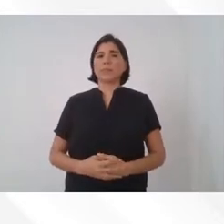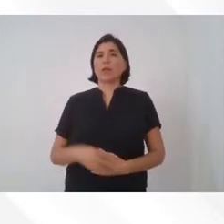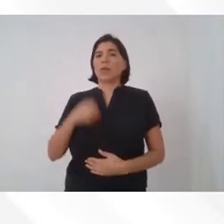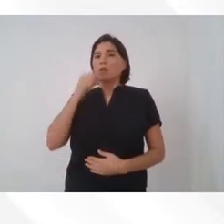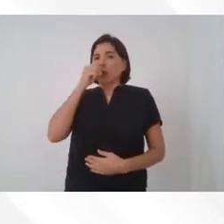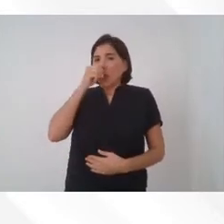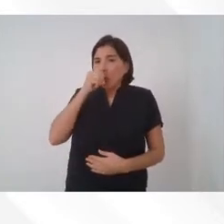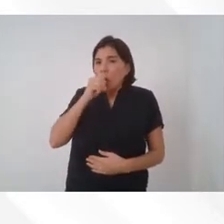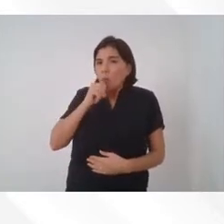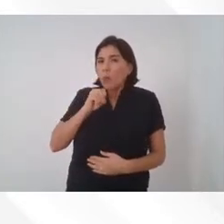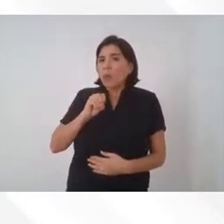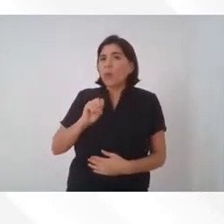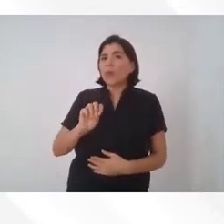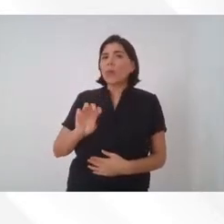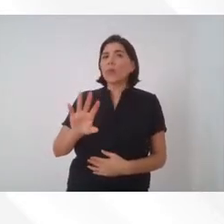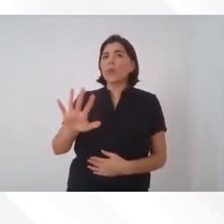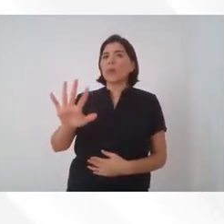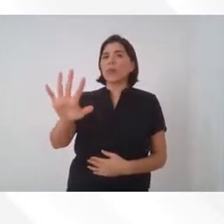la nariz.